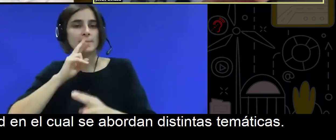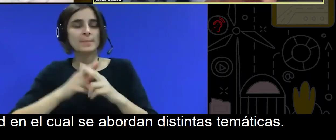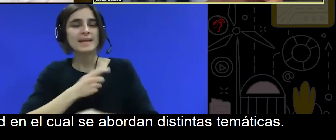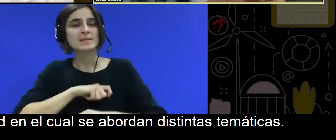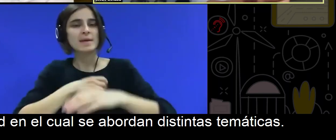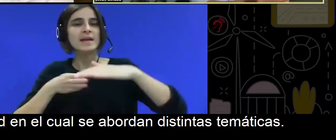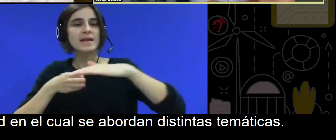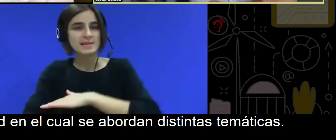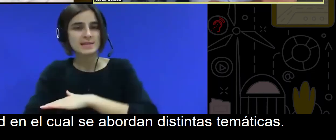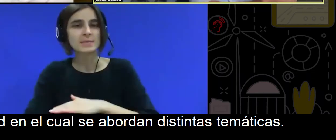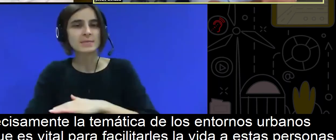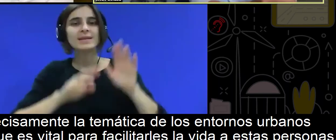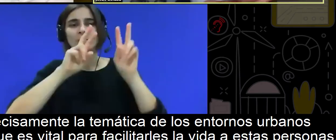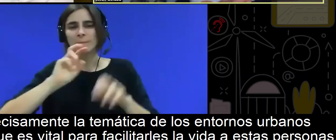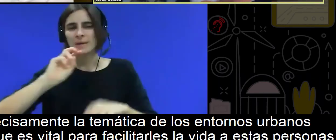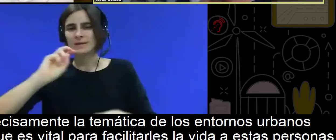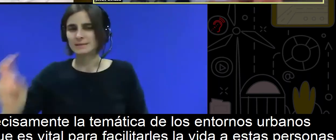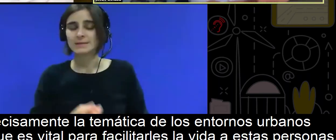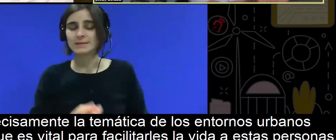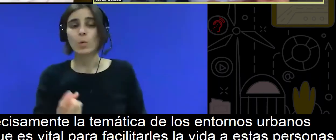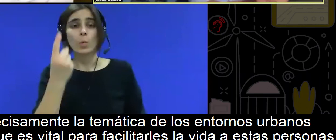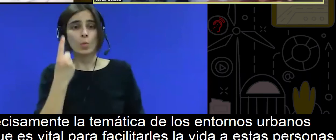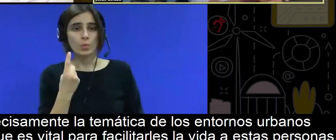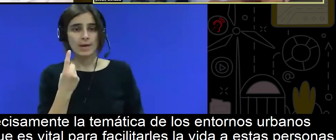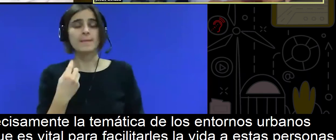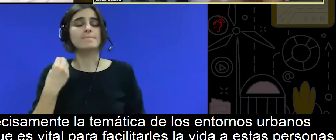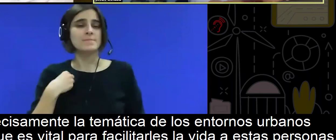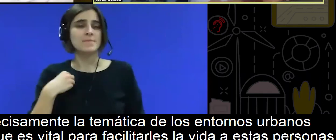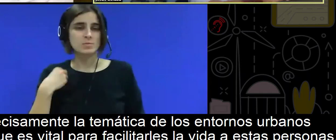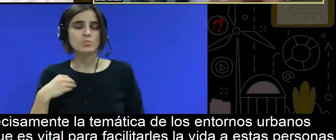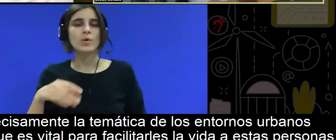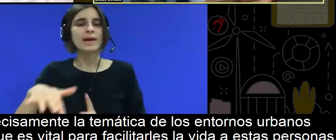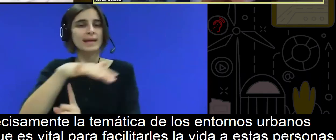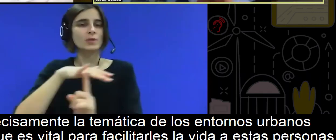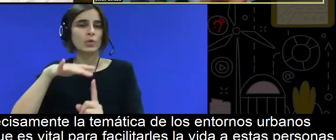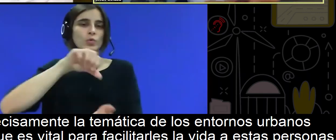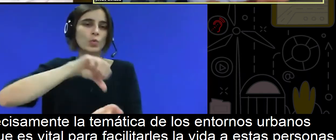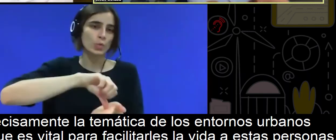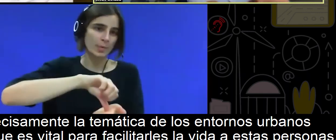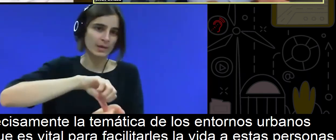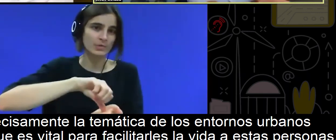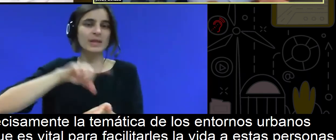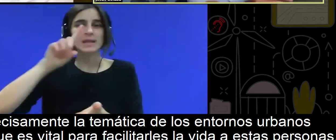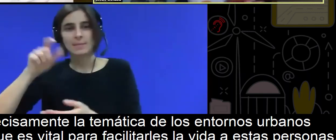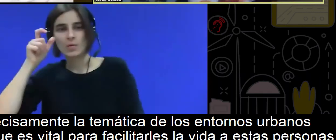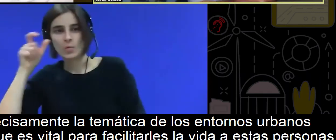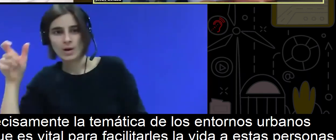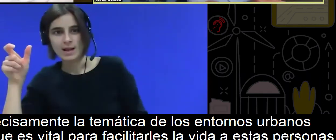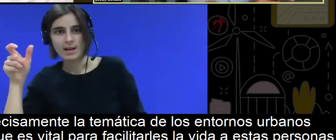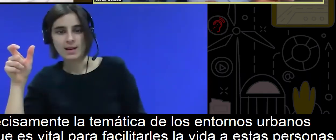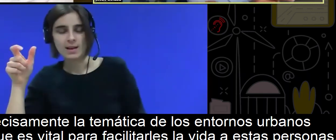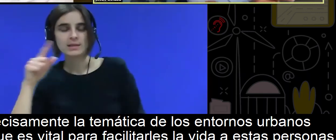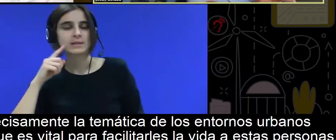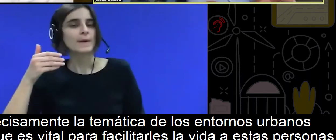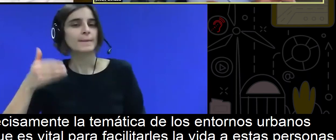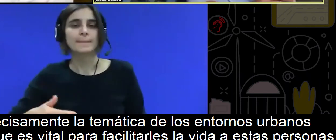distintas temáticas, ¿no? Una de ellas es precisamente la temática de los entornos urbanos y en el ámbito rural, ¿no? Que es vital